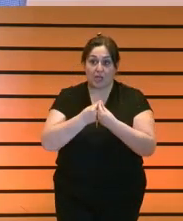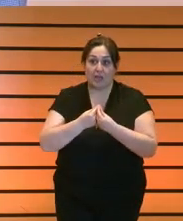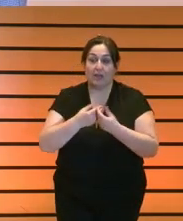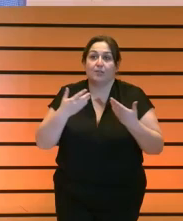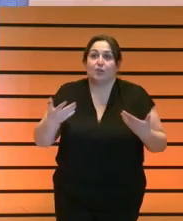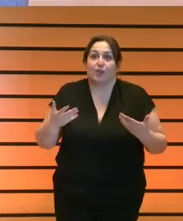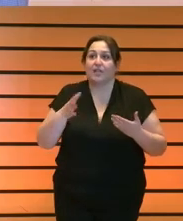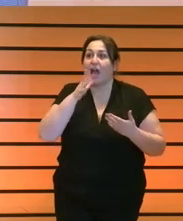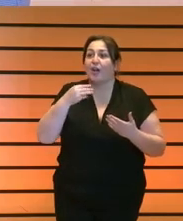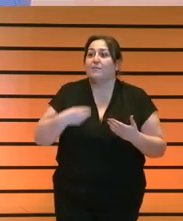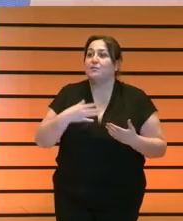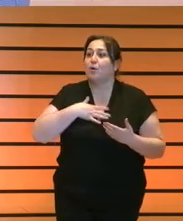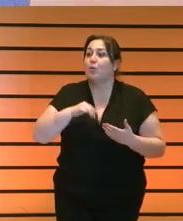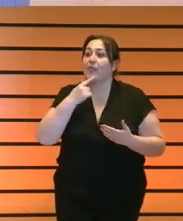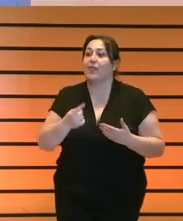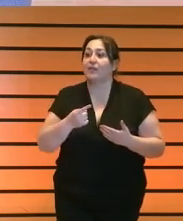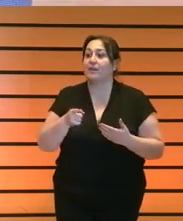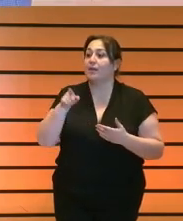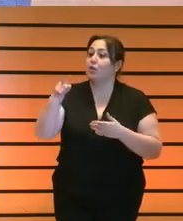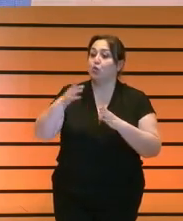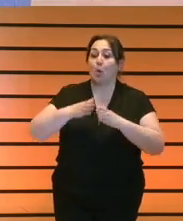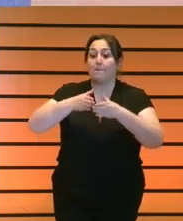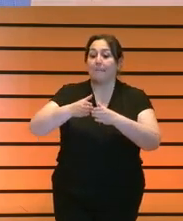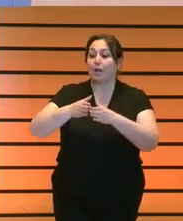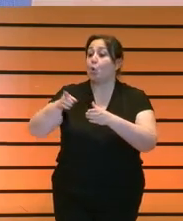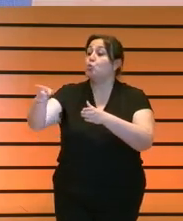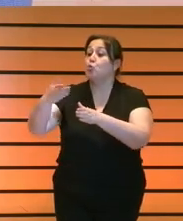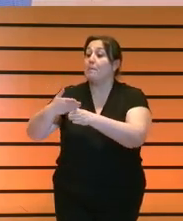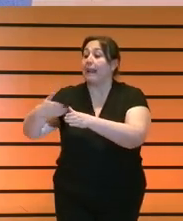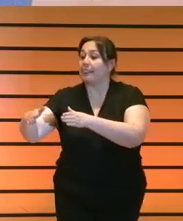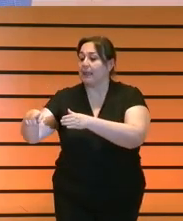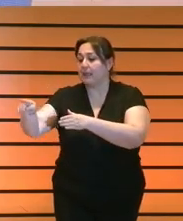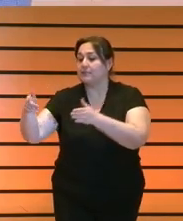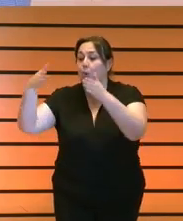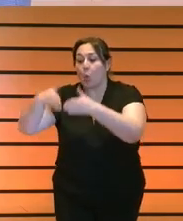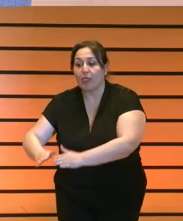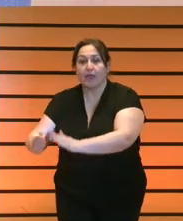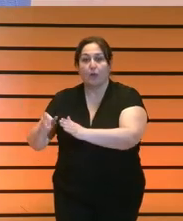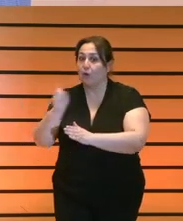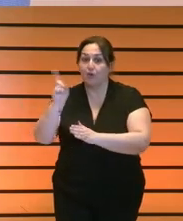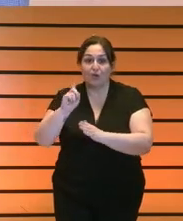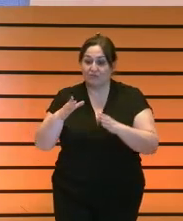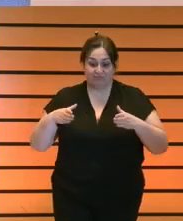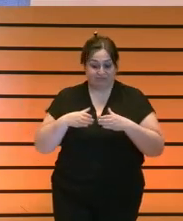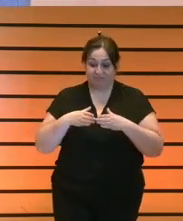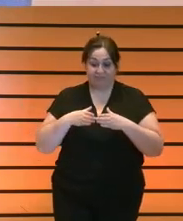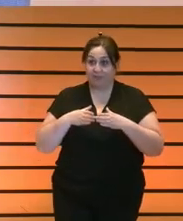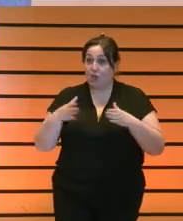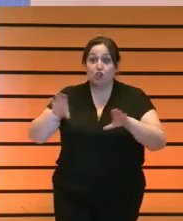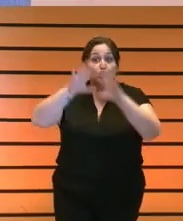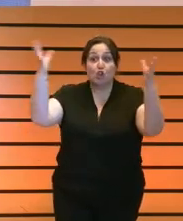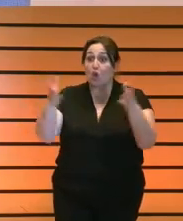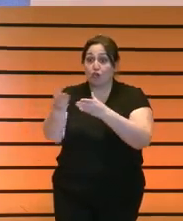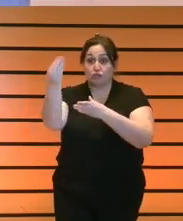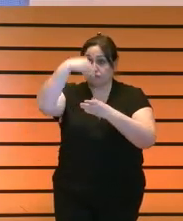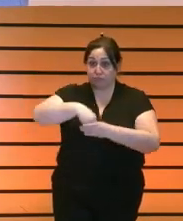¿quién puede decir ahora mismo, tu parte del barco se está hundiendo? No. Estamos, toda la humanidad, estamos en ese mismo